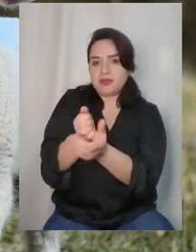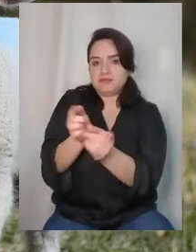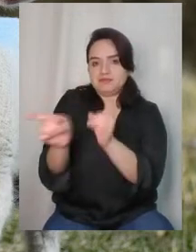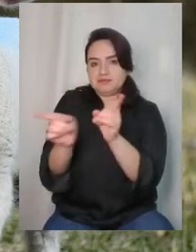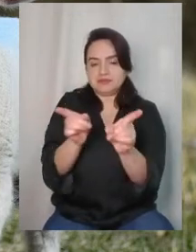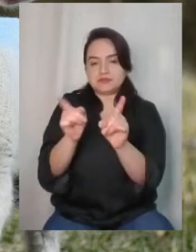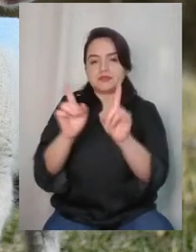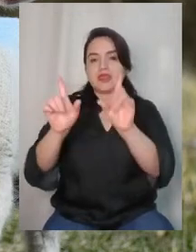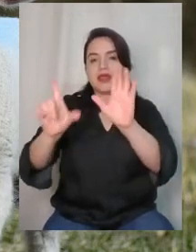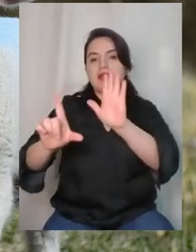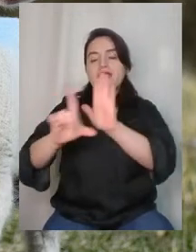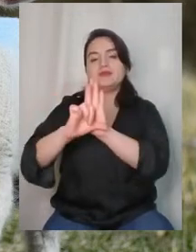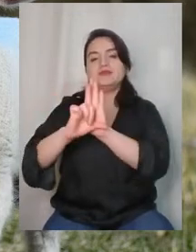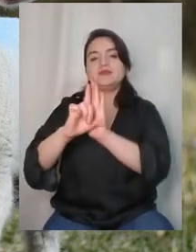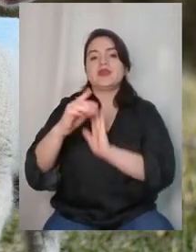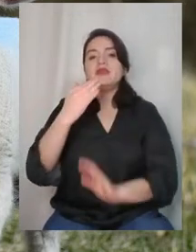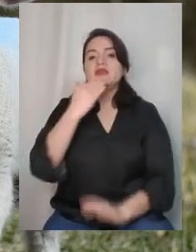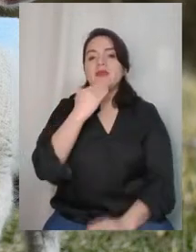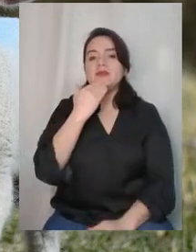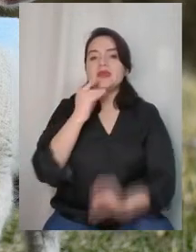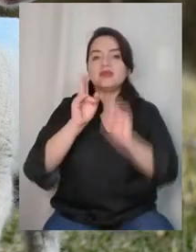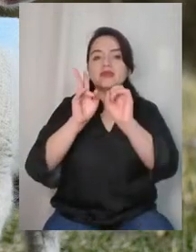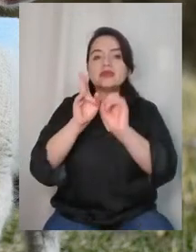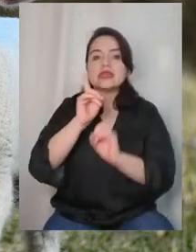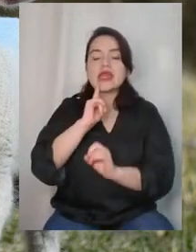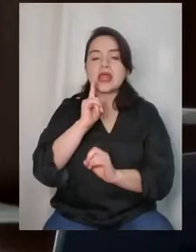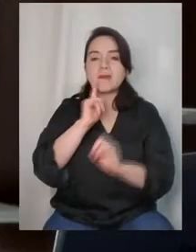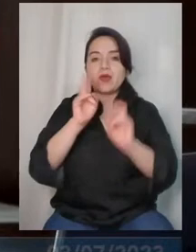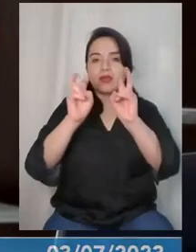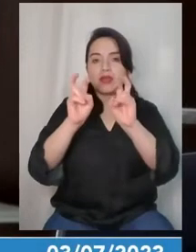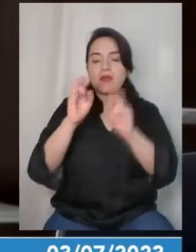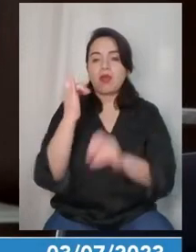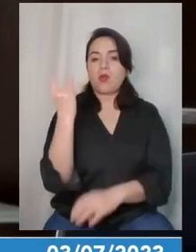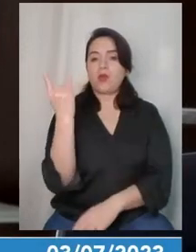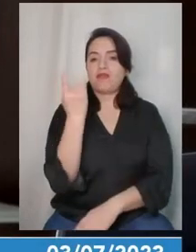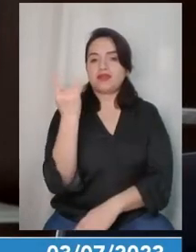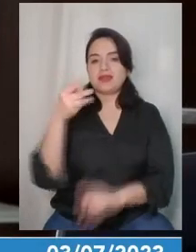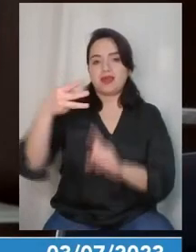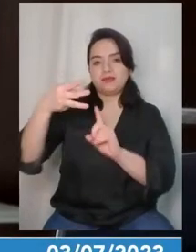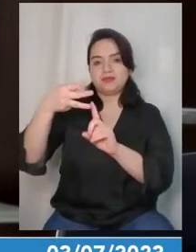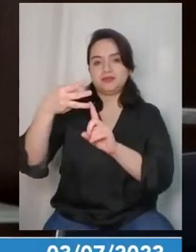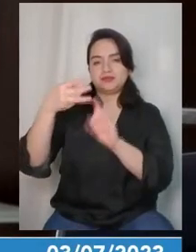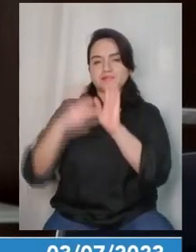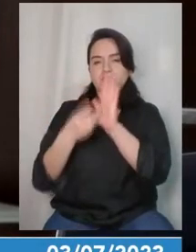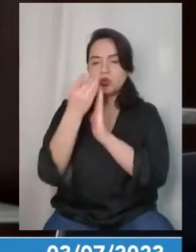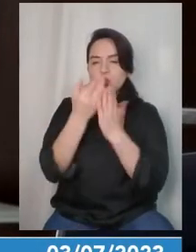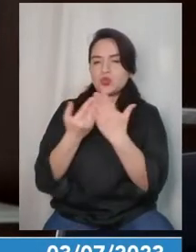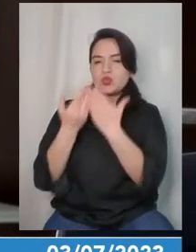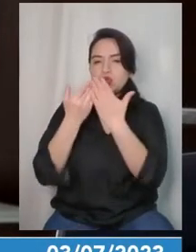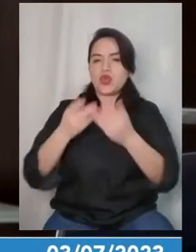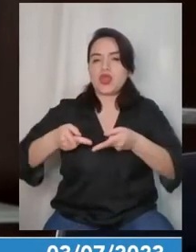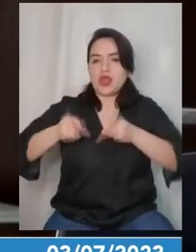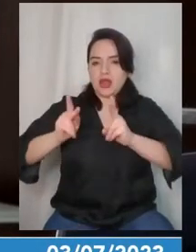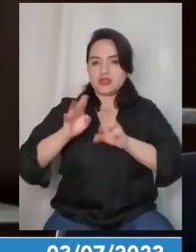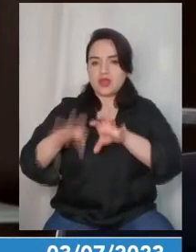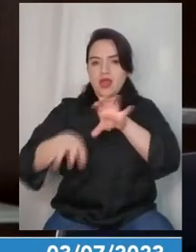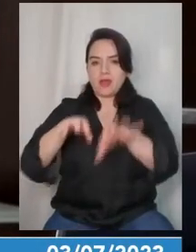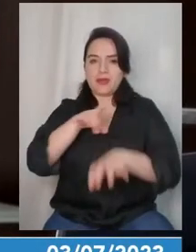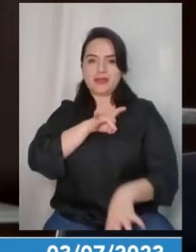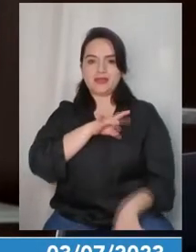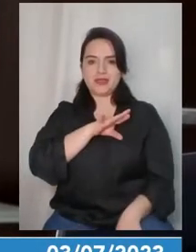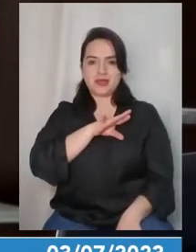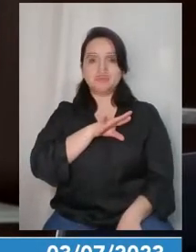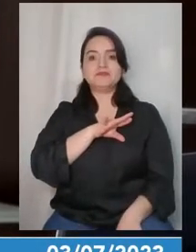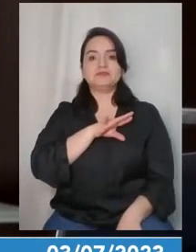un área académica dedicada al desarrollo y el estudio del derecho animal en Chile, en virtud de la cual se ha publicado la